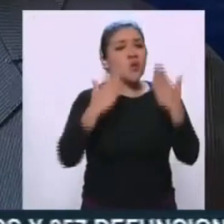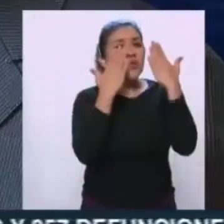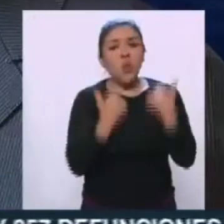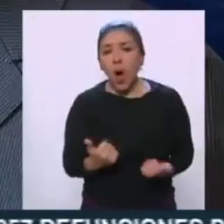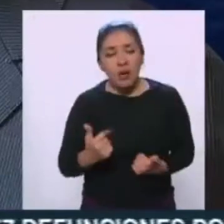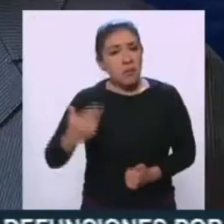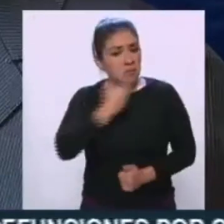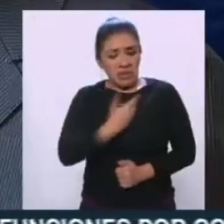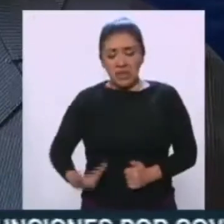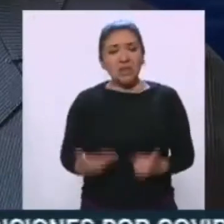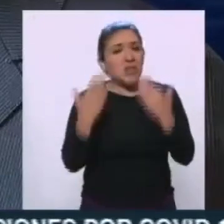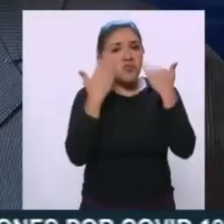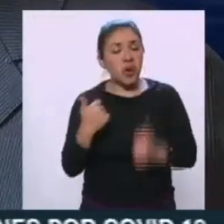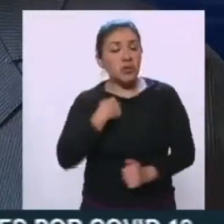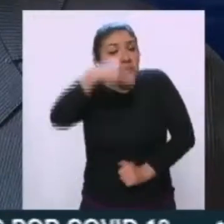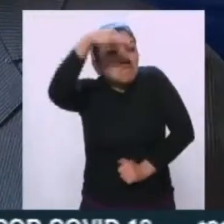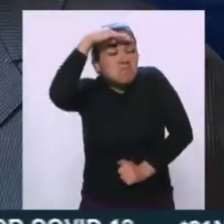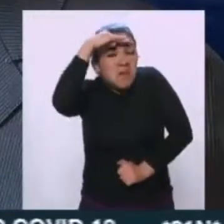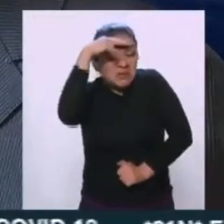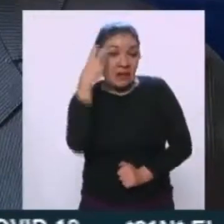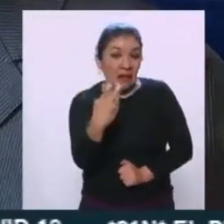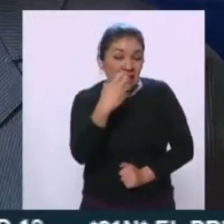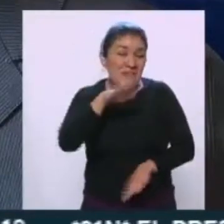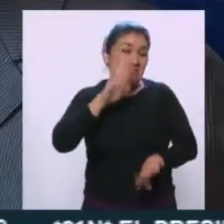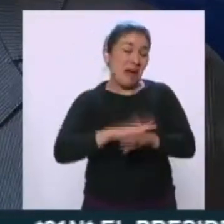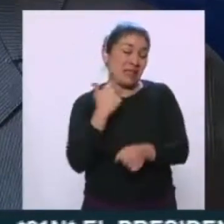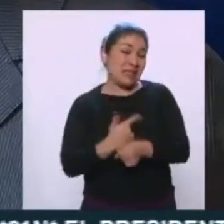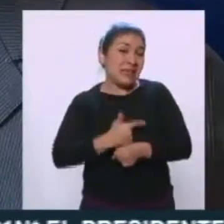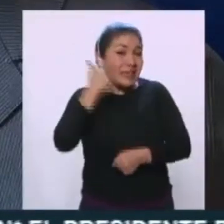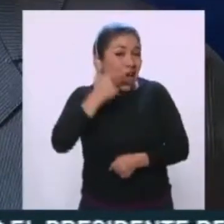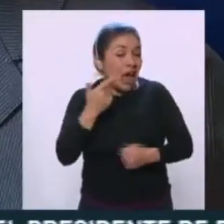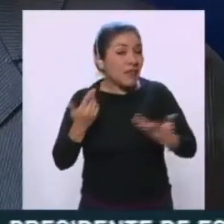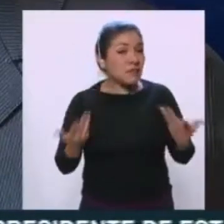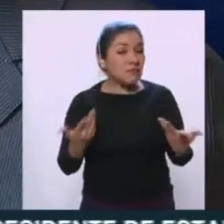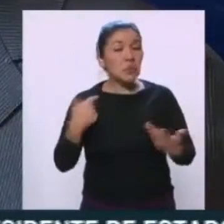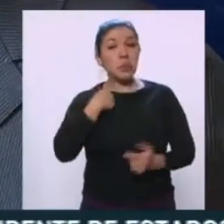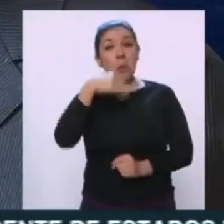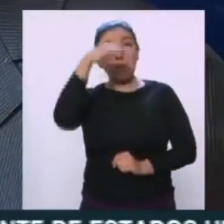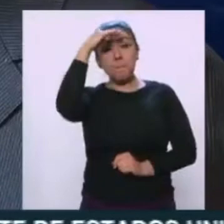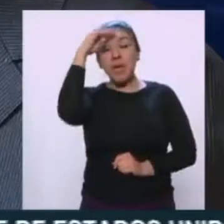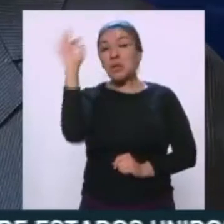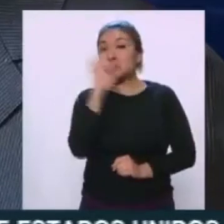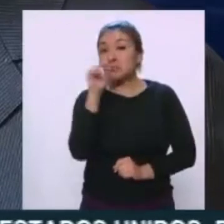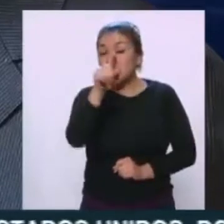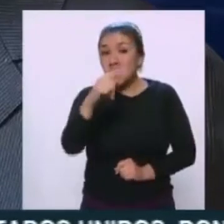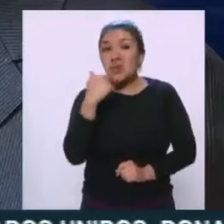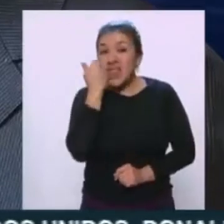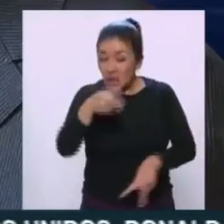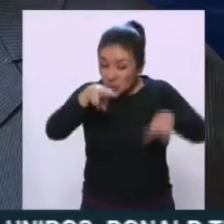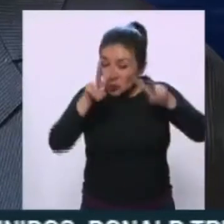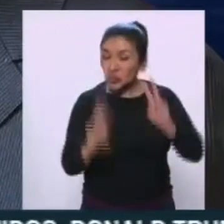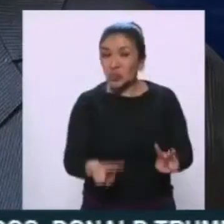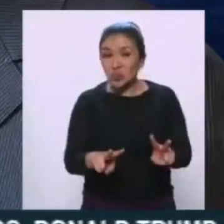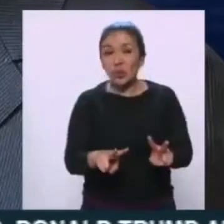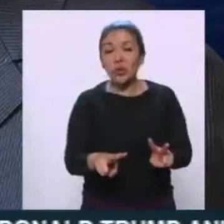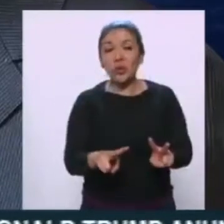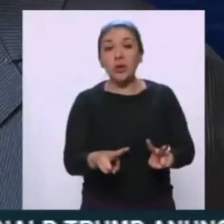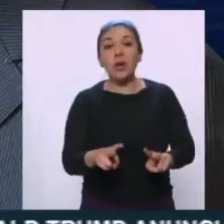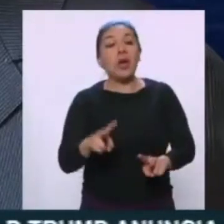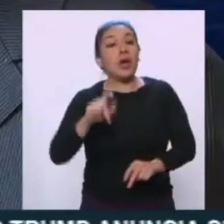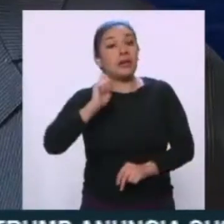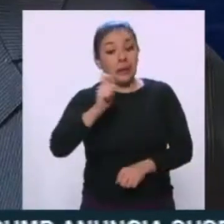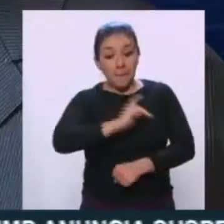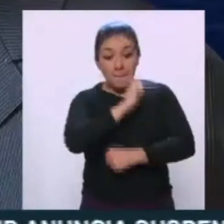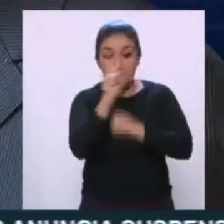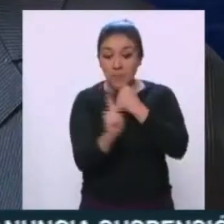presidente. Y pienso, y aquí está la parte más delicada, pienso que si queremos realmente que